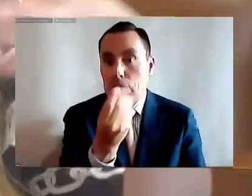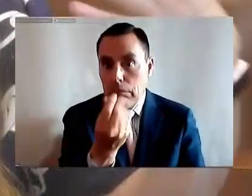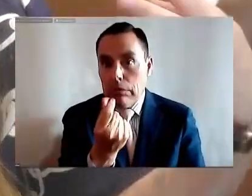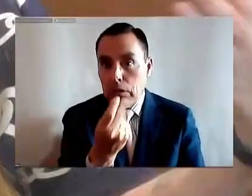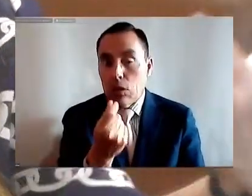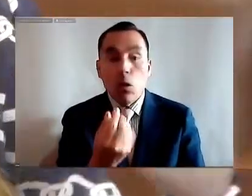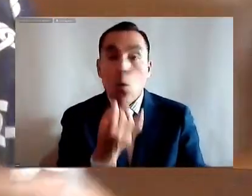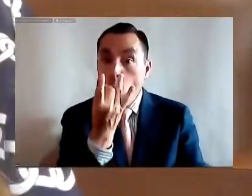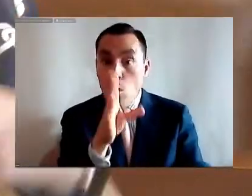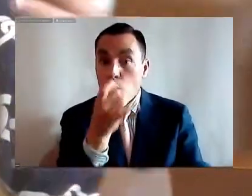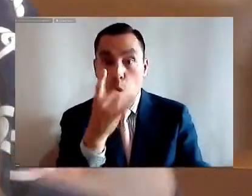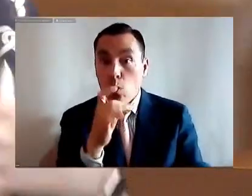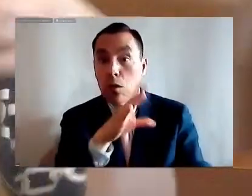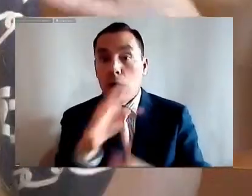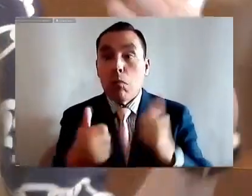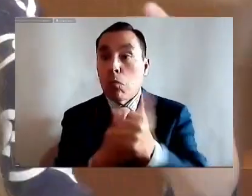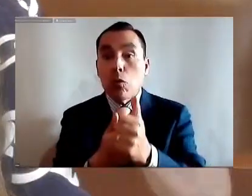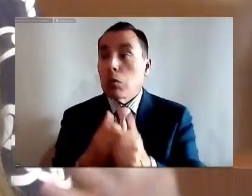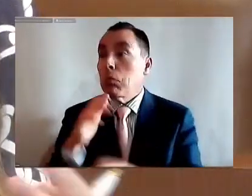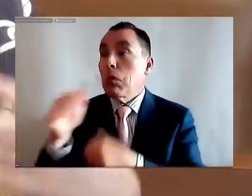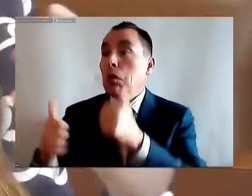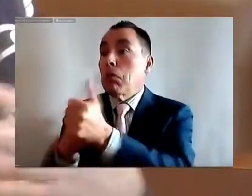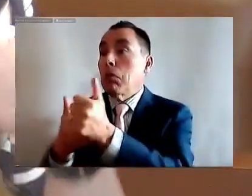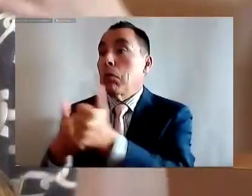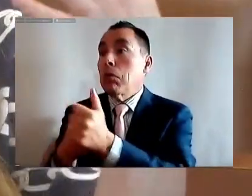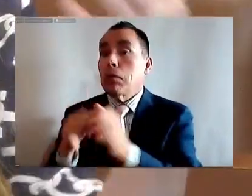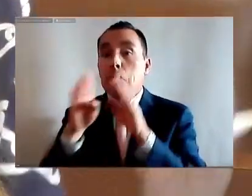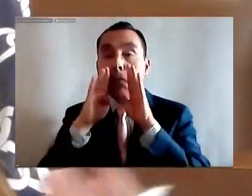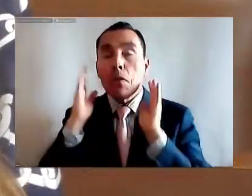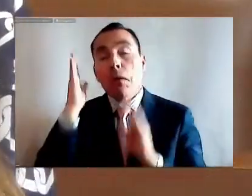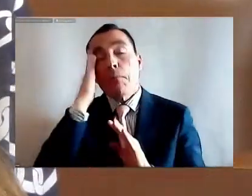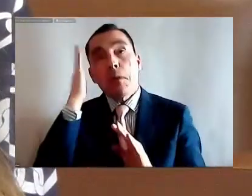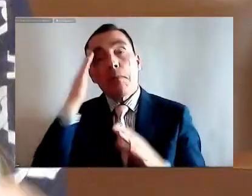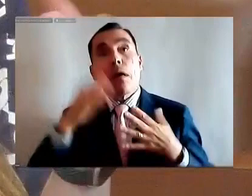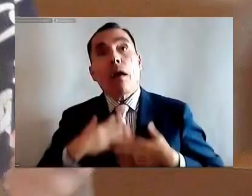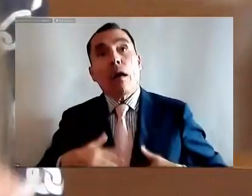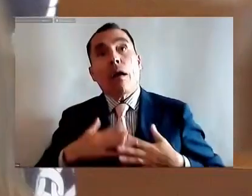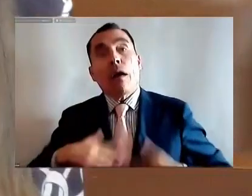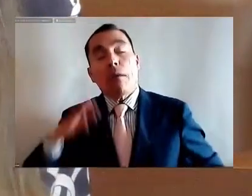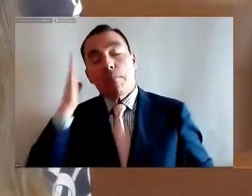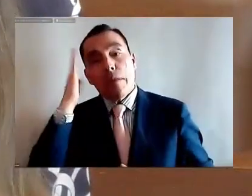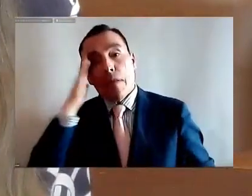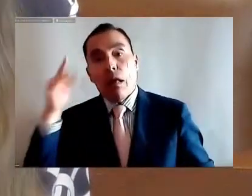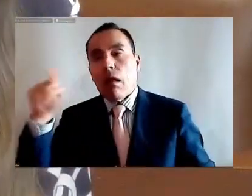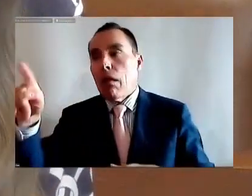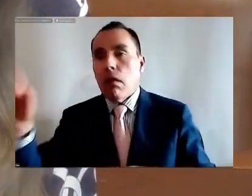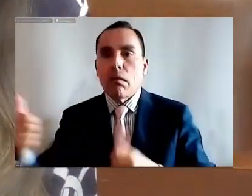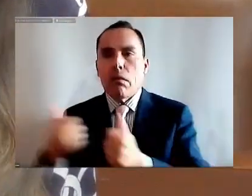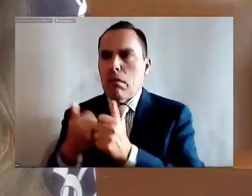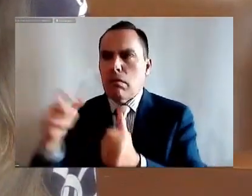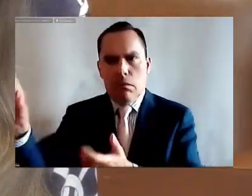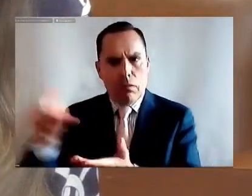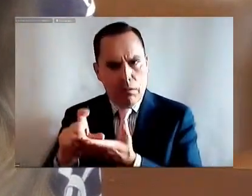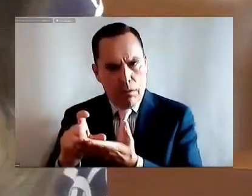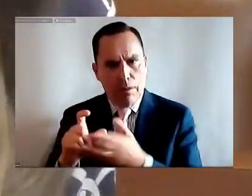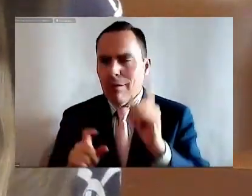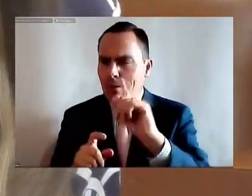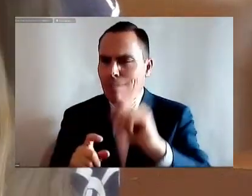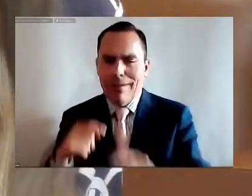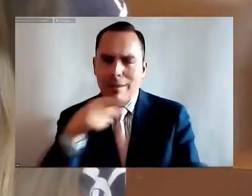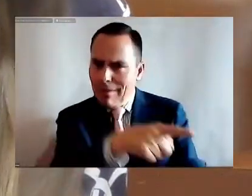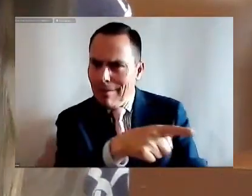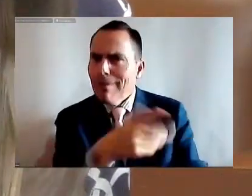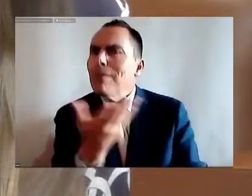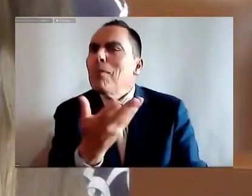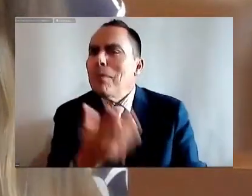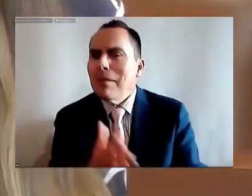de apoyo moral, ¿verdad? O de tranquilidad mental para que el otro pueda trabajar remuneradamente. Y ahí esa es la forma que creemos que,